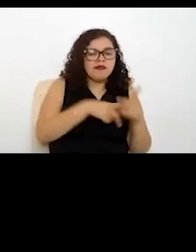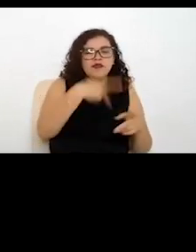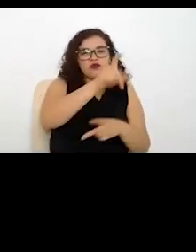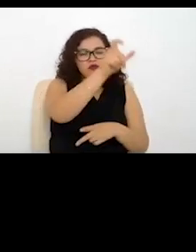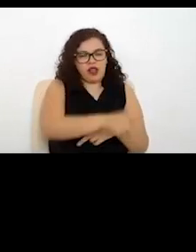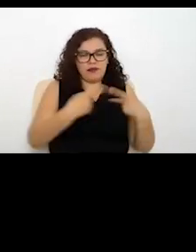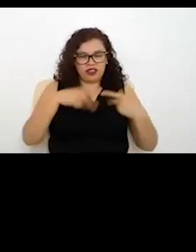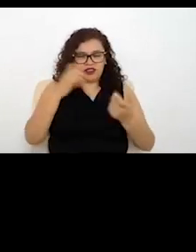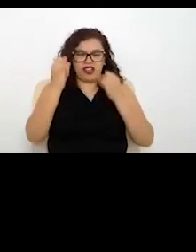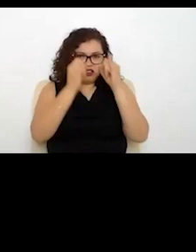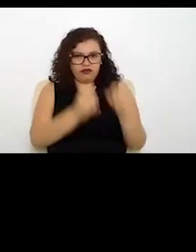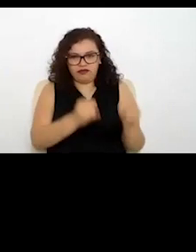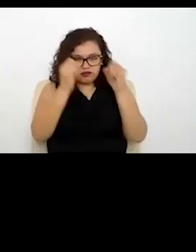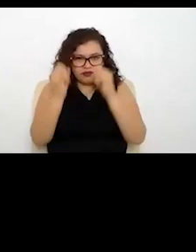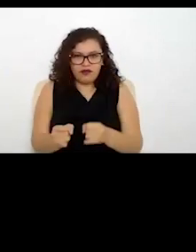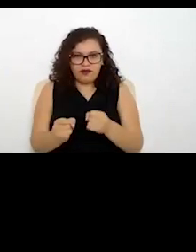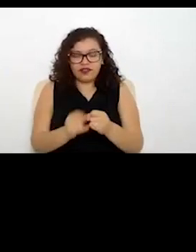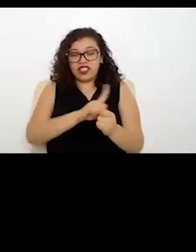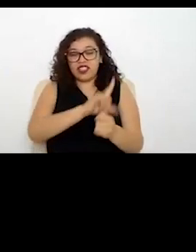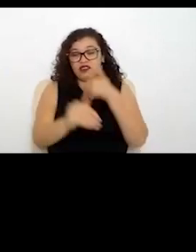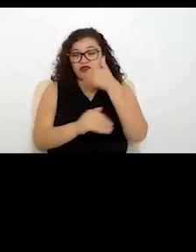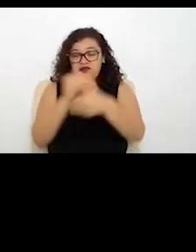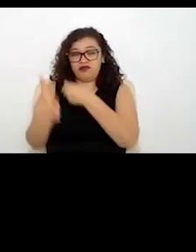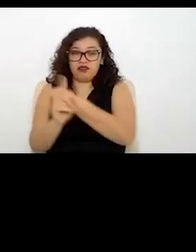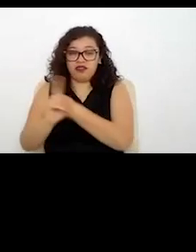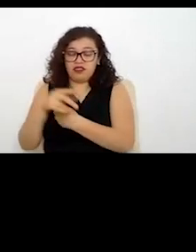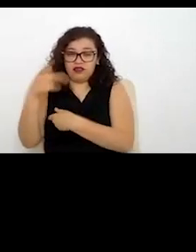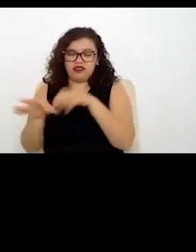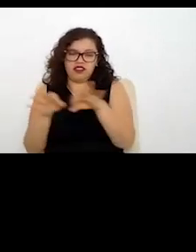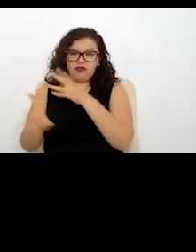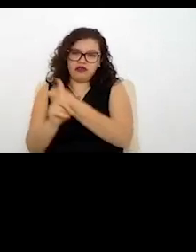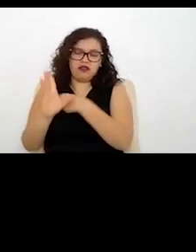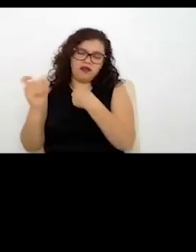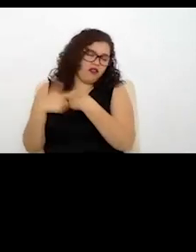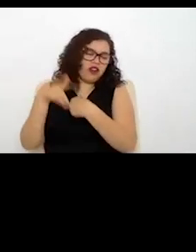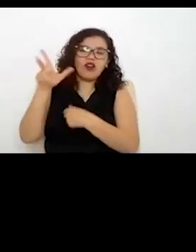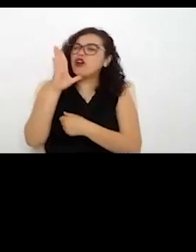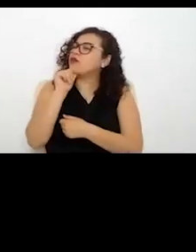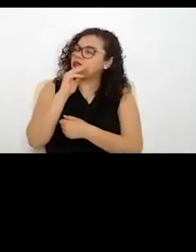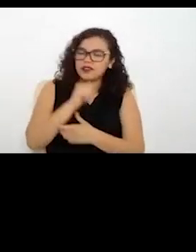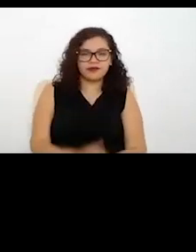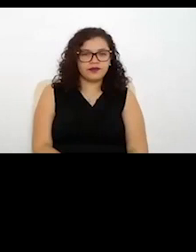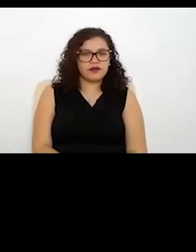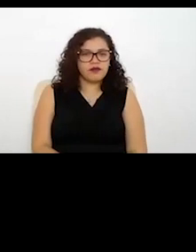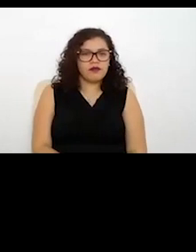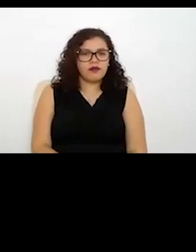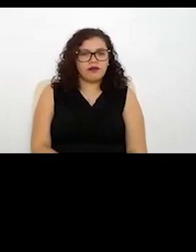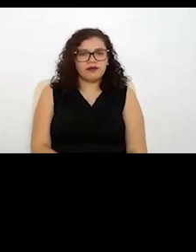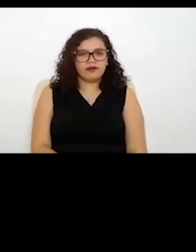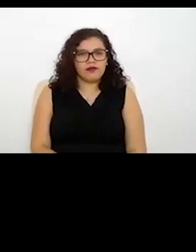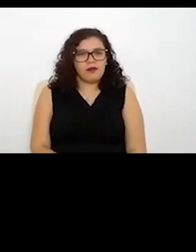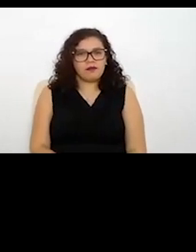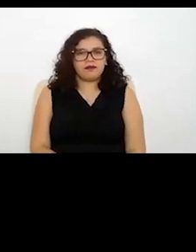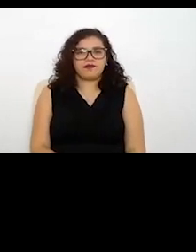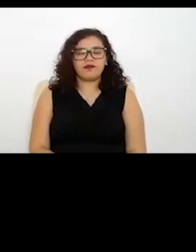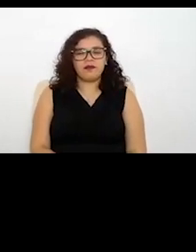individualización de una persona con la consecuencia de limitarle el ejercicio de sus derechos. Es importante mencionar que esta